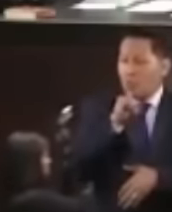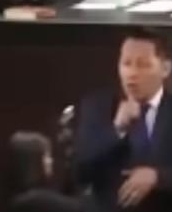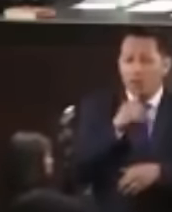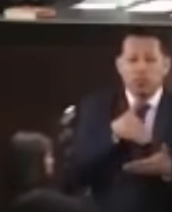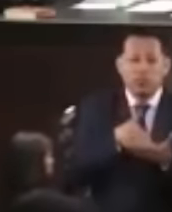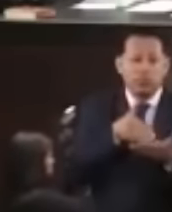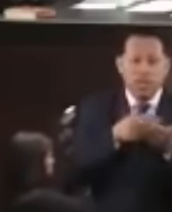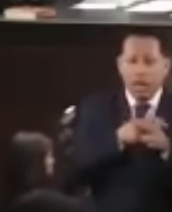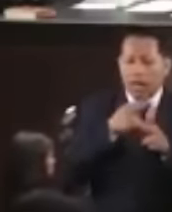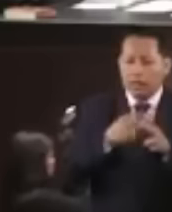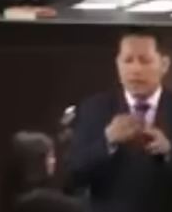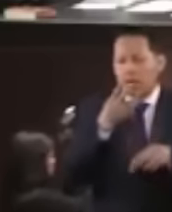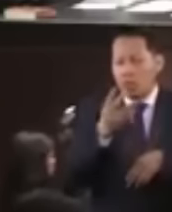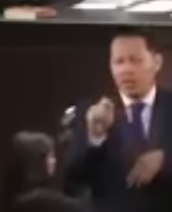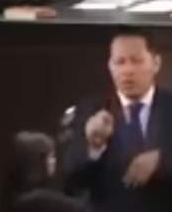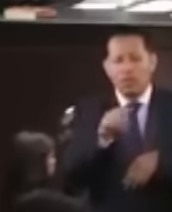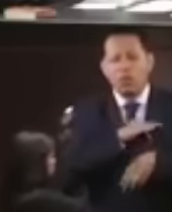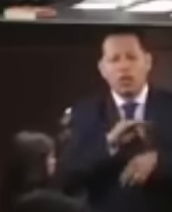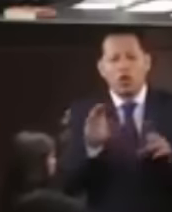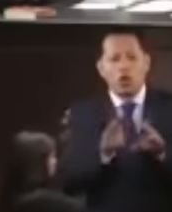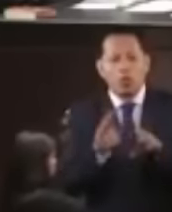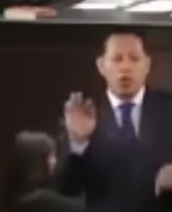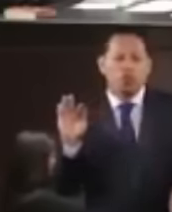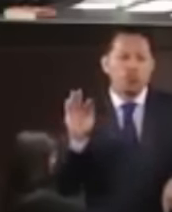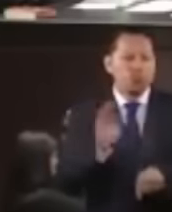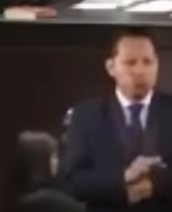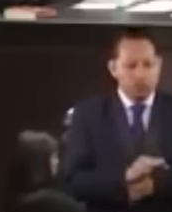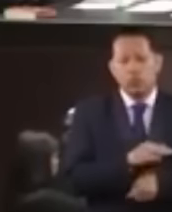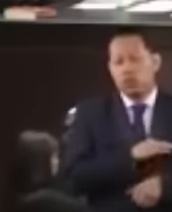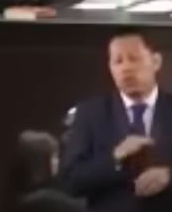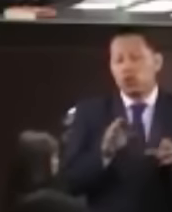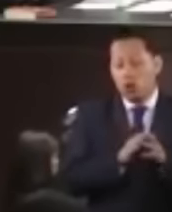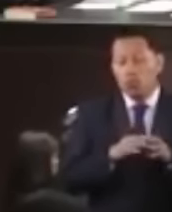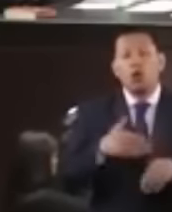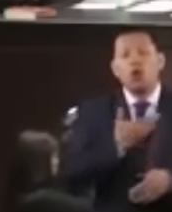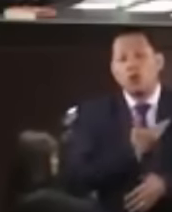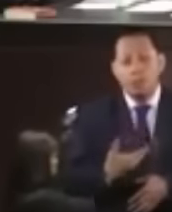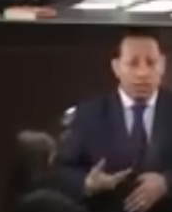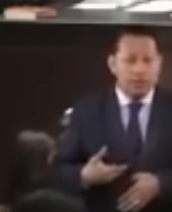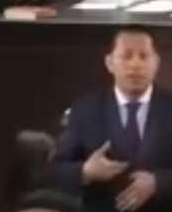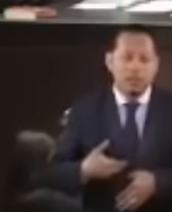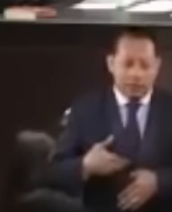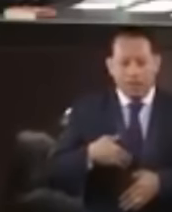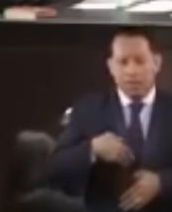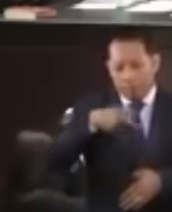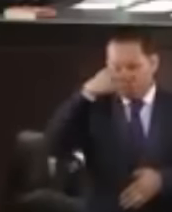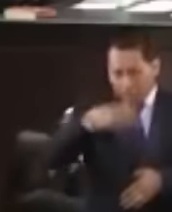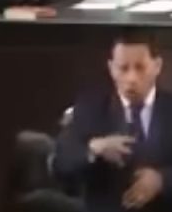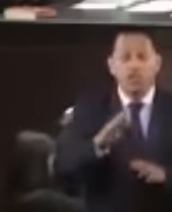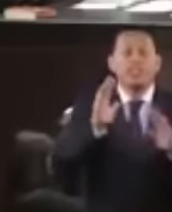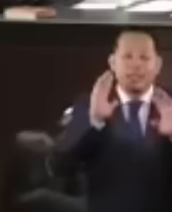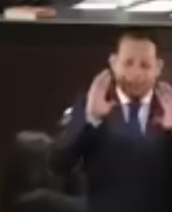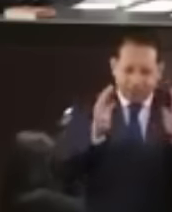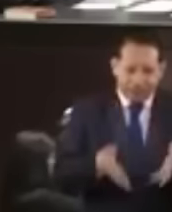los tiempos de la Cuarta Transformación que se vive la dirigencia del Ejecutivo Federal a cargo de una mujer,